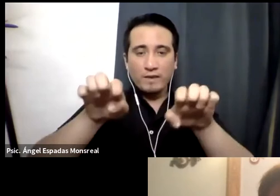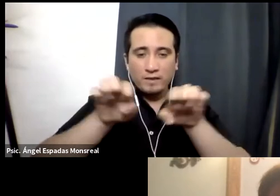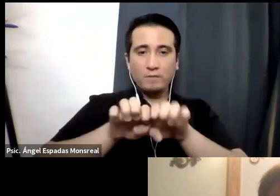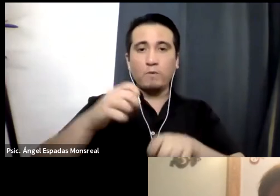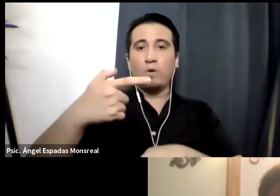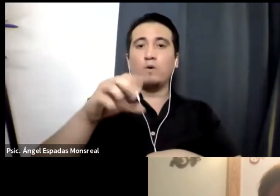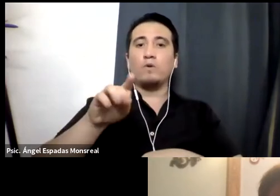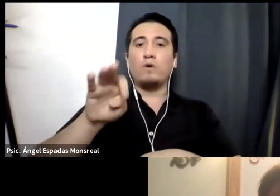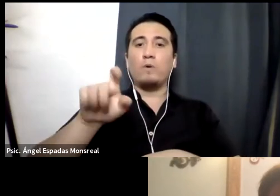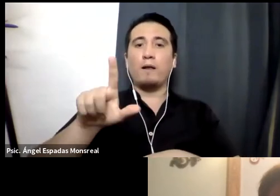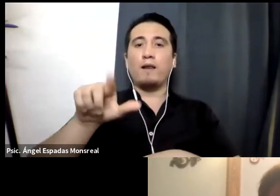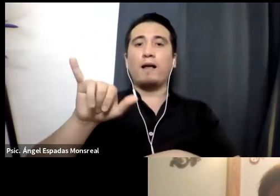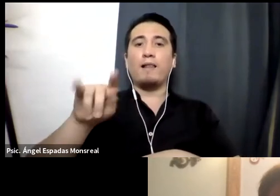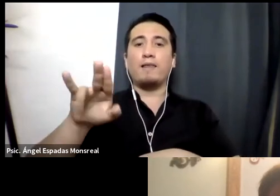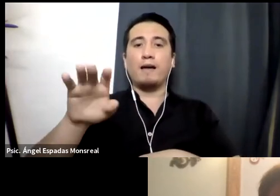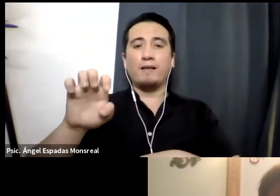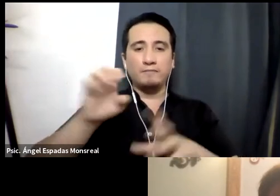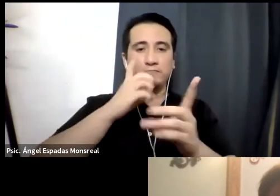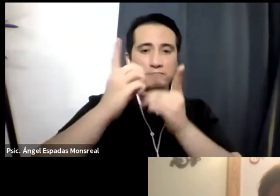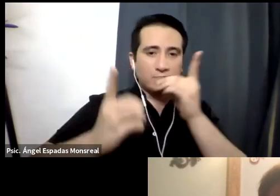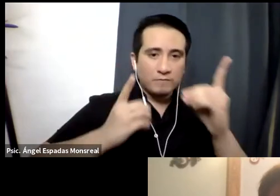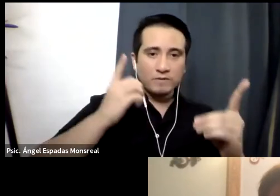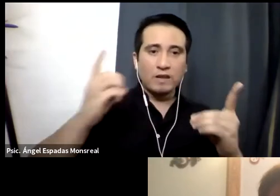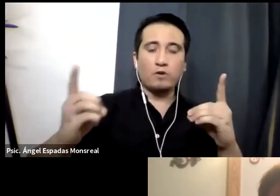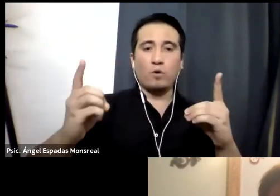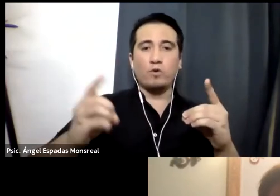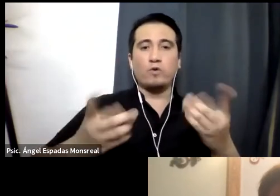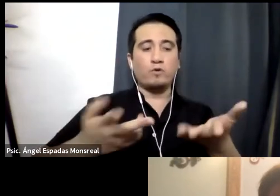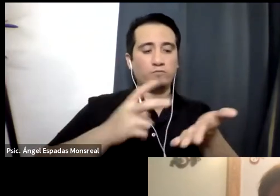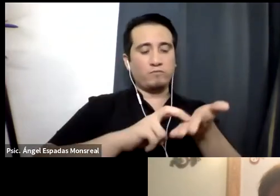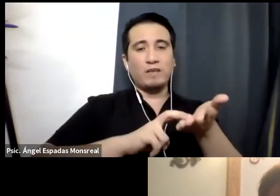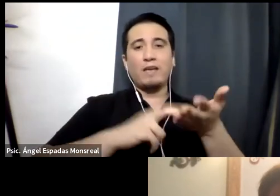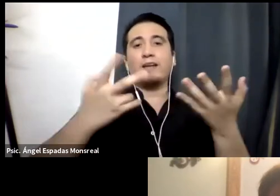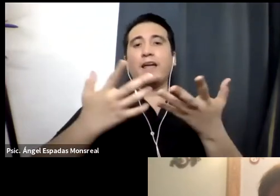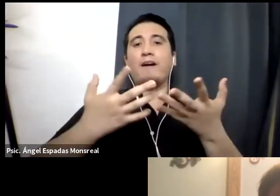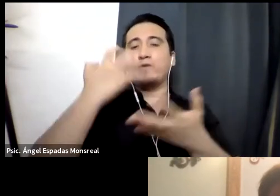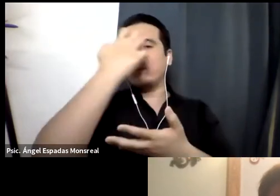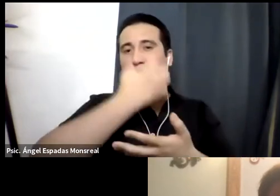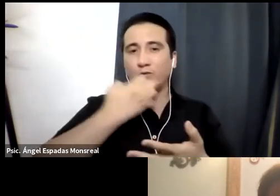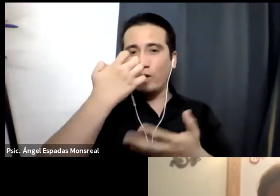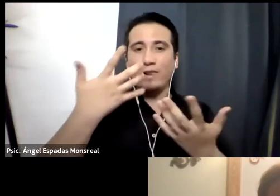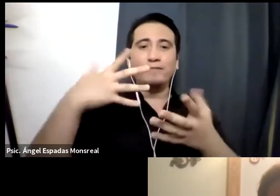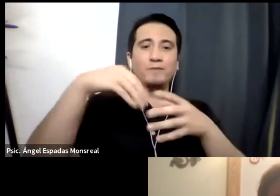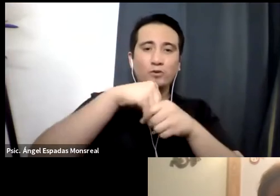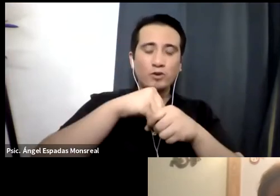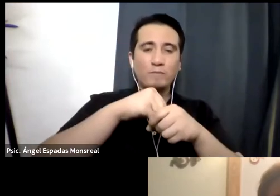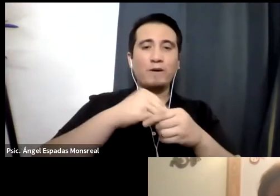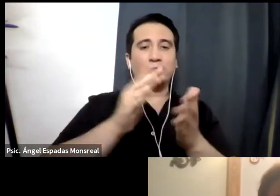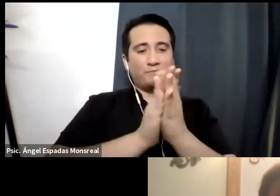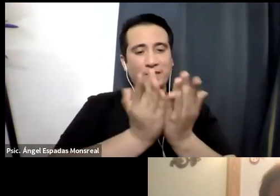Alliance en el desarrollo del borrador Creando Escuelas Inclusivas, una guía técnica para